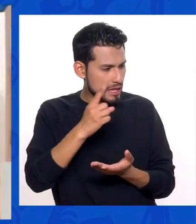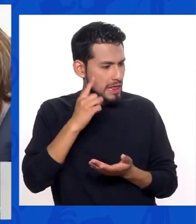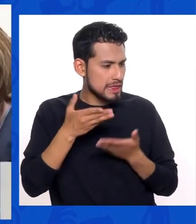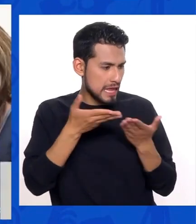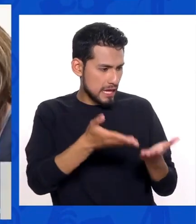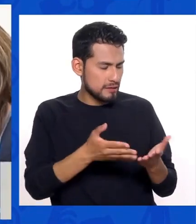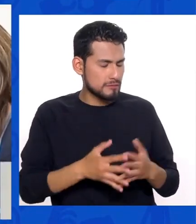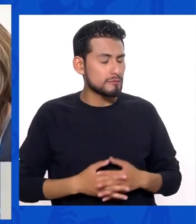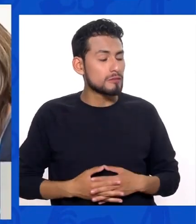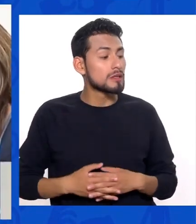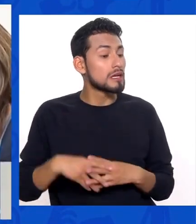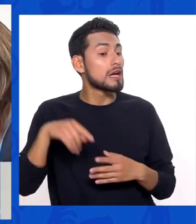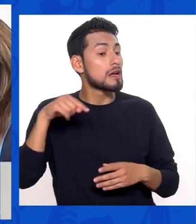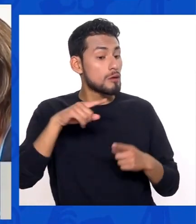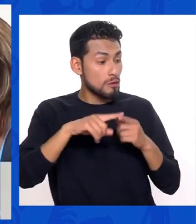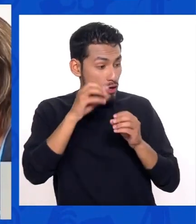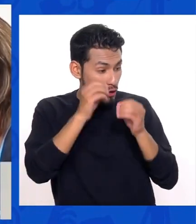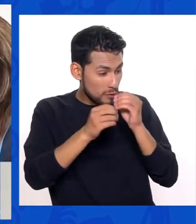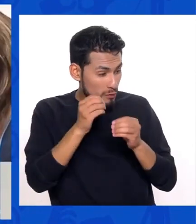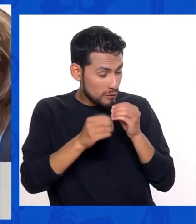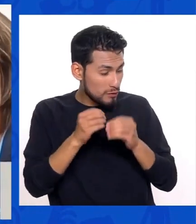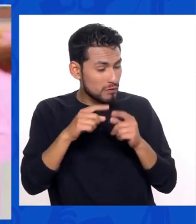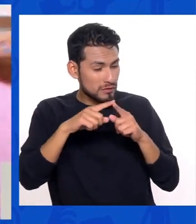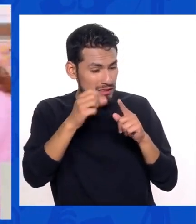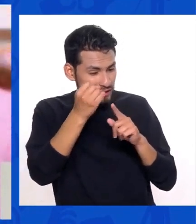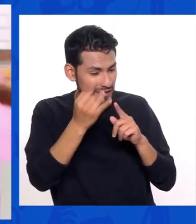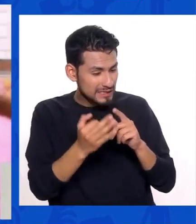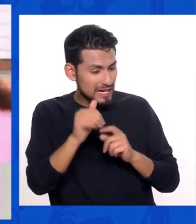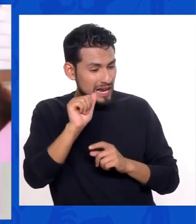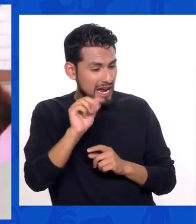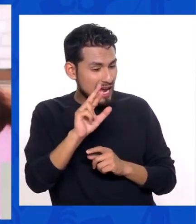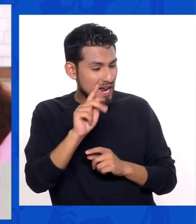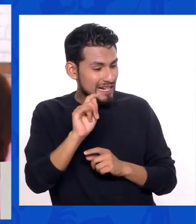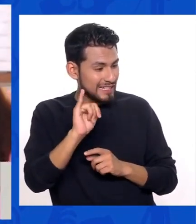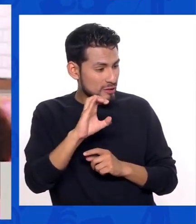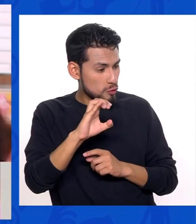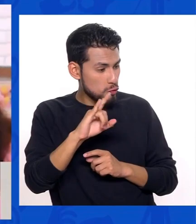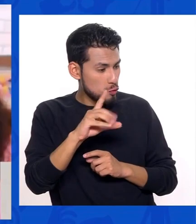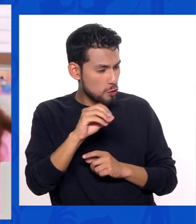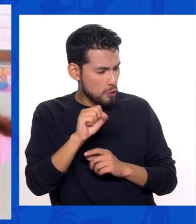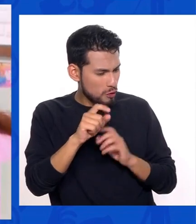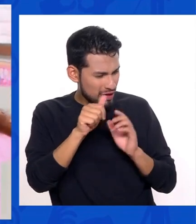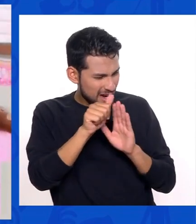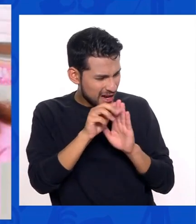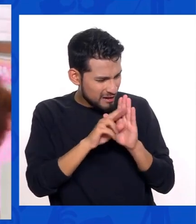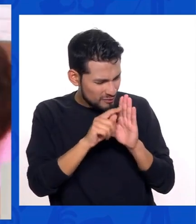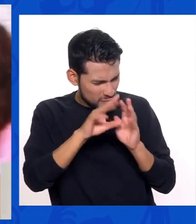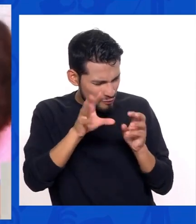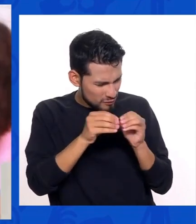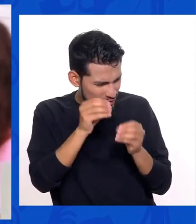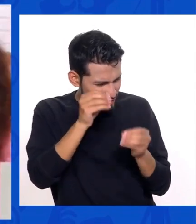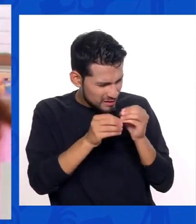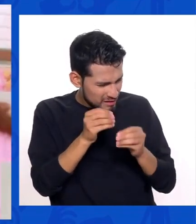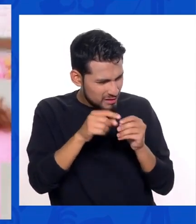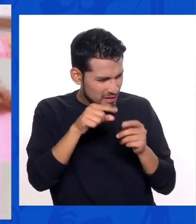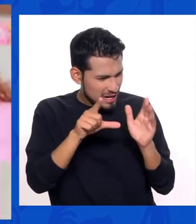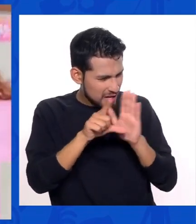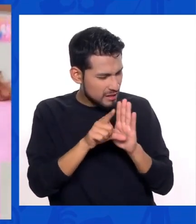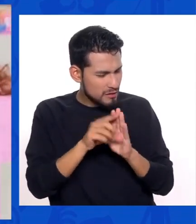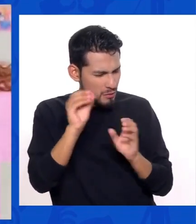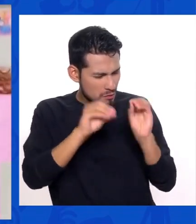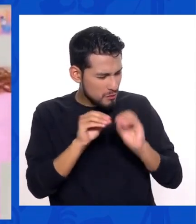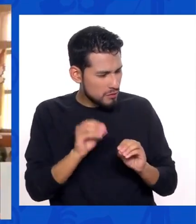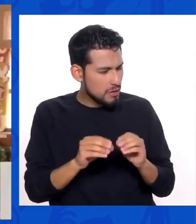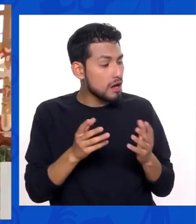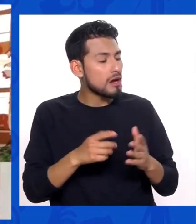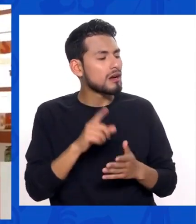que brindan. Estas modificaciones de artículos y de inserción de nuevos artículos